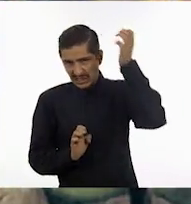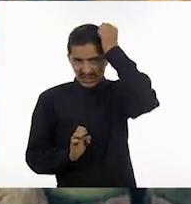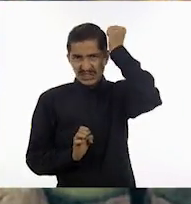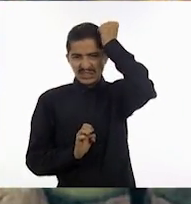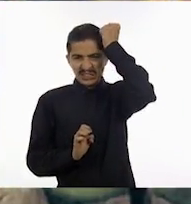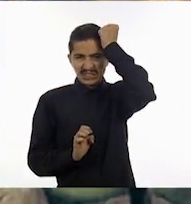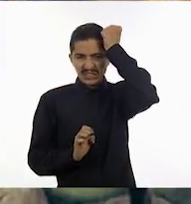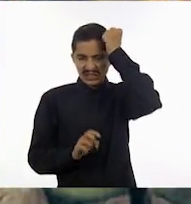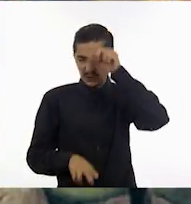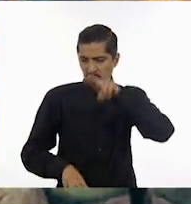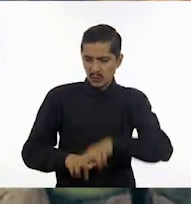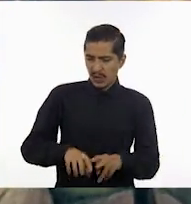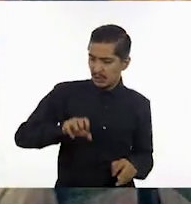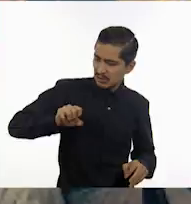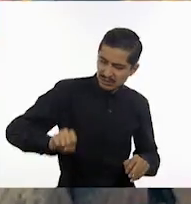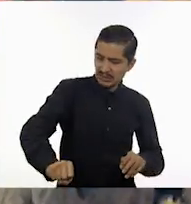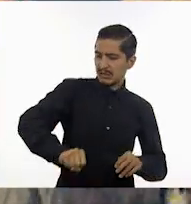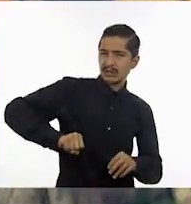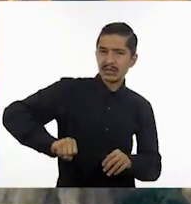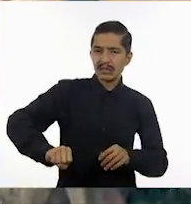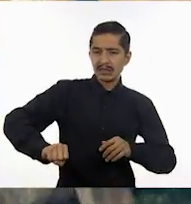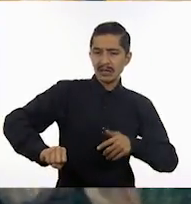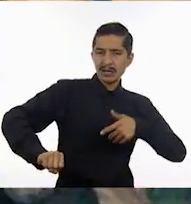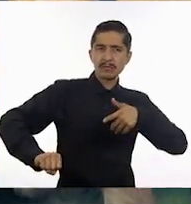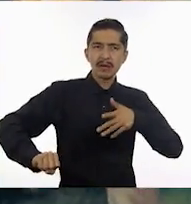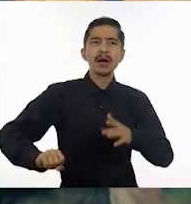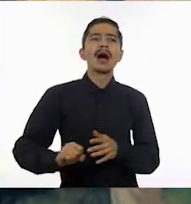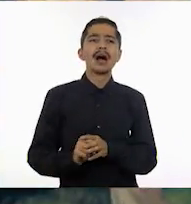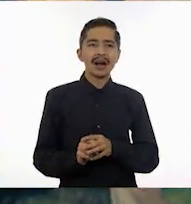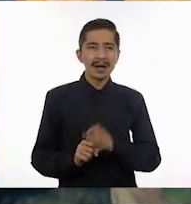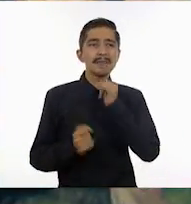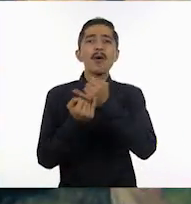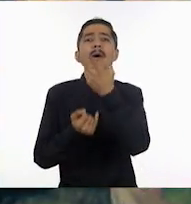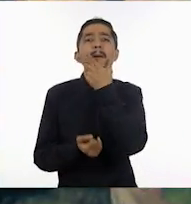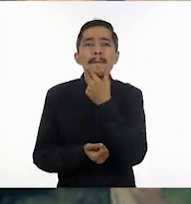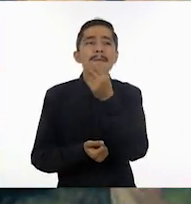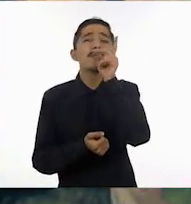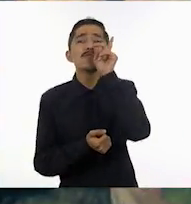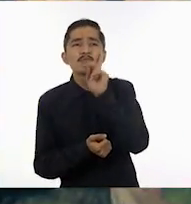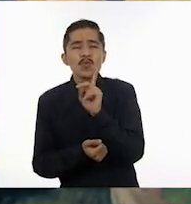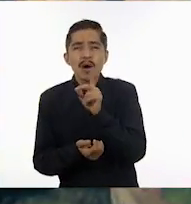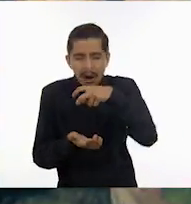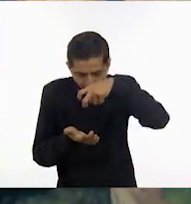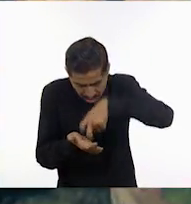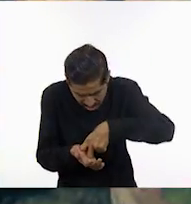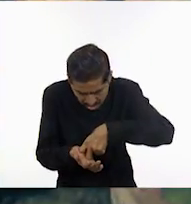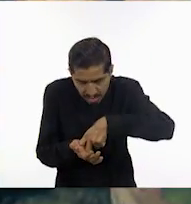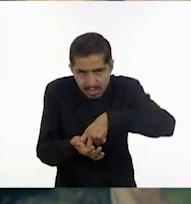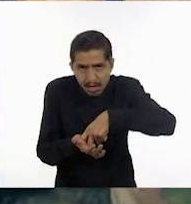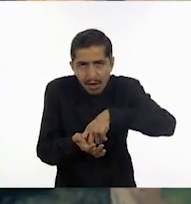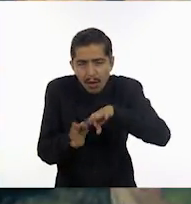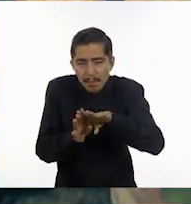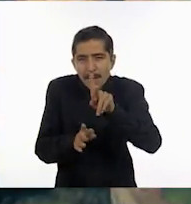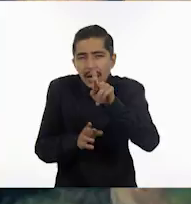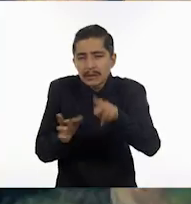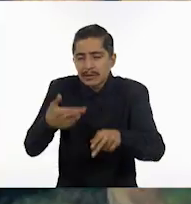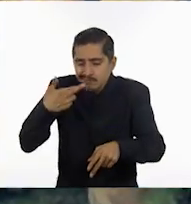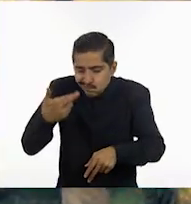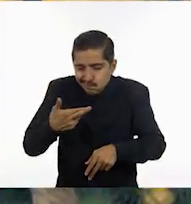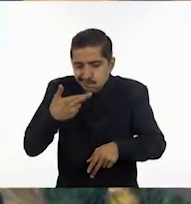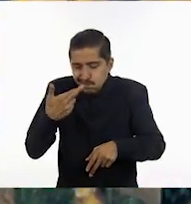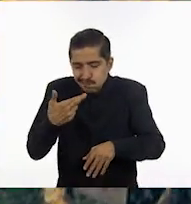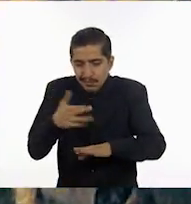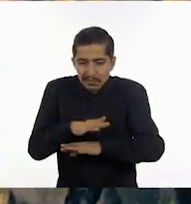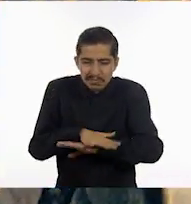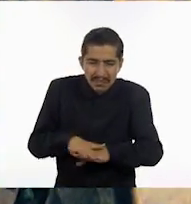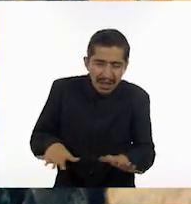mantenerlo en el suelo. En un extremo de la imagen se puede ver a un hombre y a una mujer arrodillados, como si rezaran, resignados